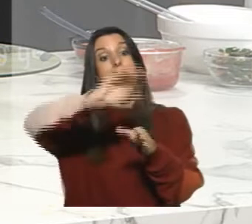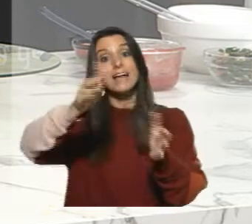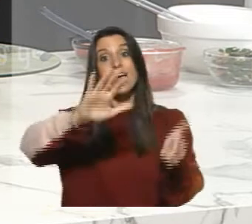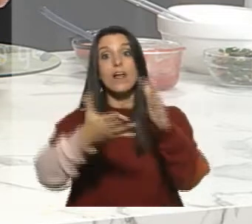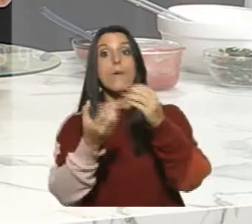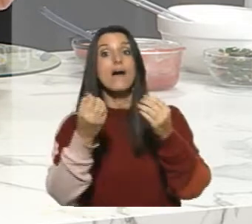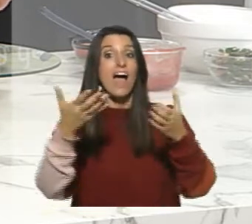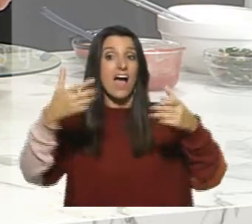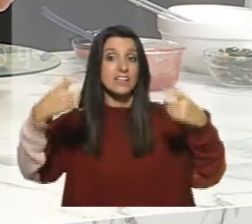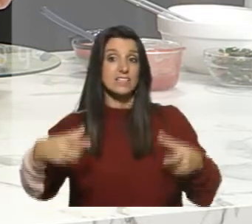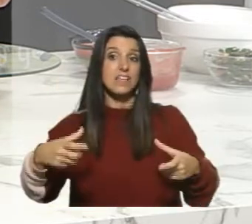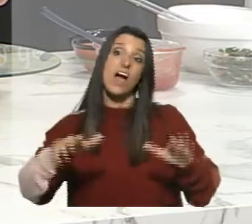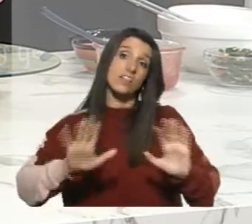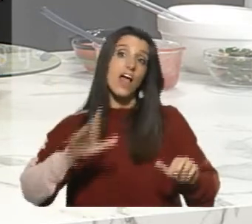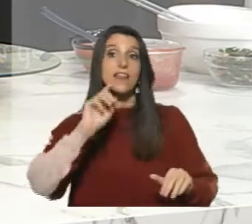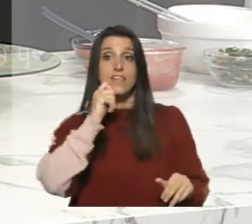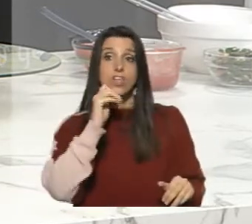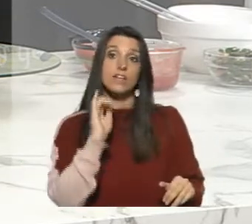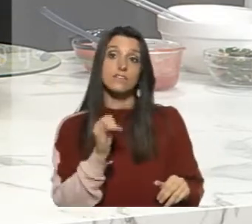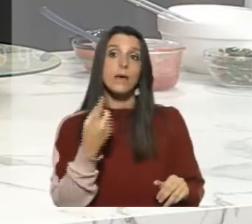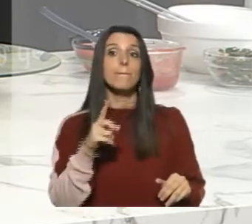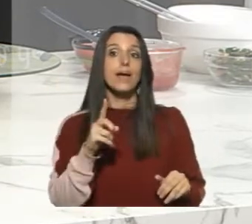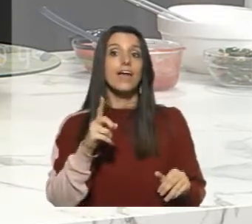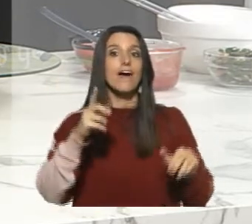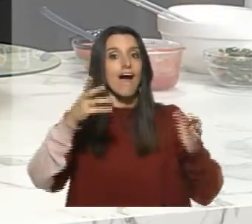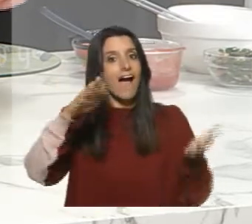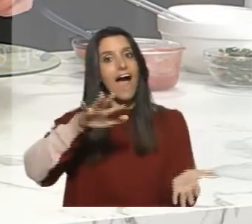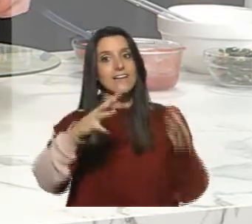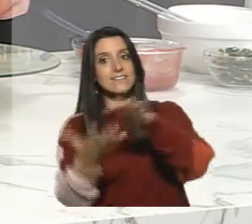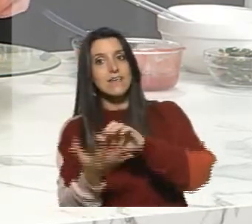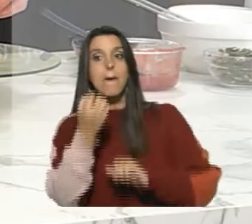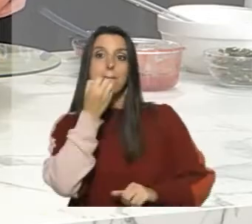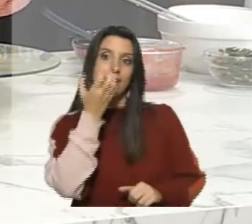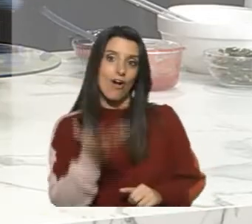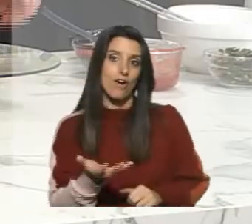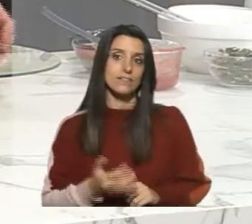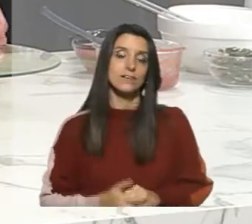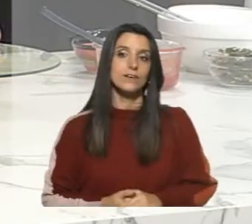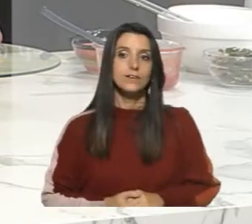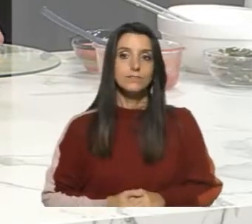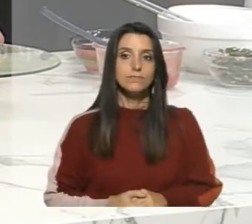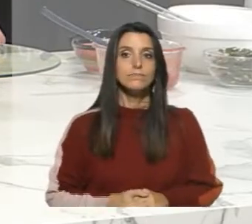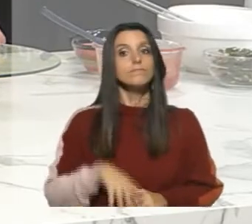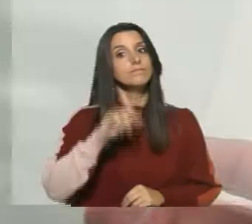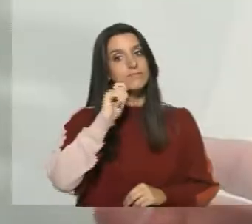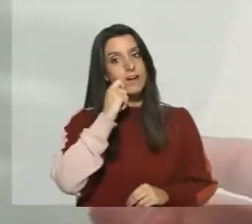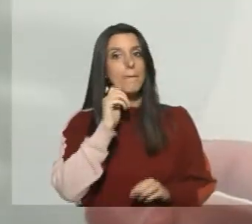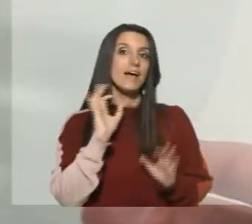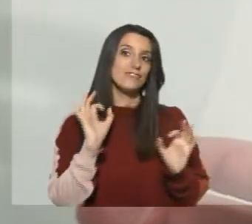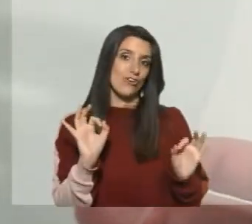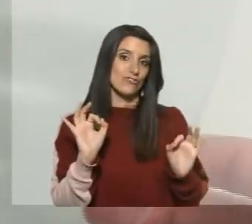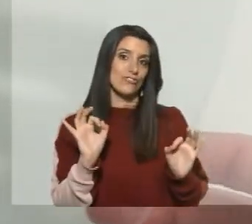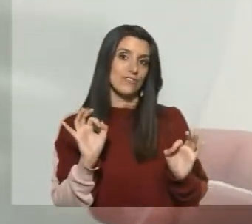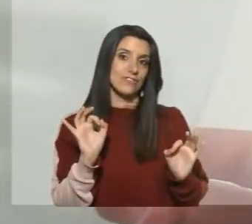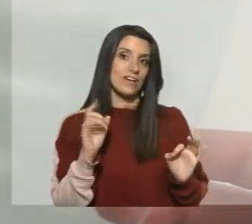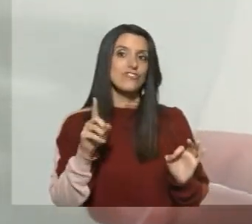si lo pusieras así, dirías, ah, bueno, está lindo. Sí. Pero mejor. Pero si está así, mucho mejor. Ay, ¿cómo va? Queda precioso. Está precioso. Claro. ¿Ves que se